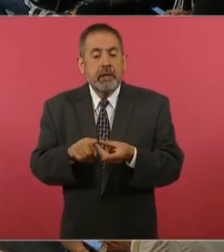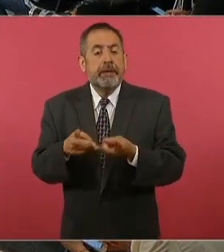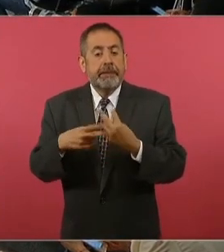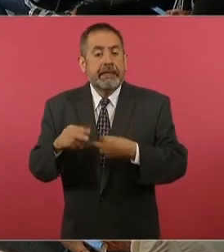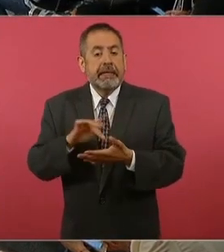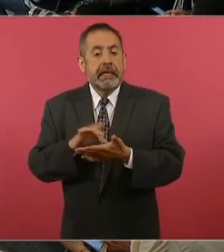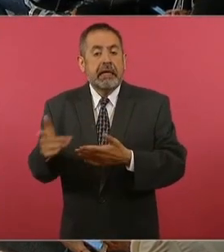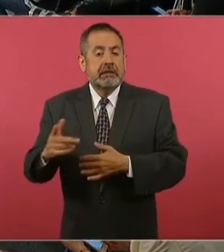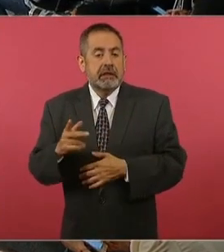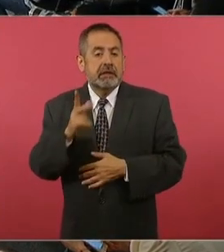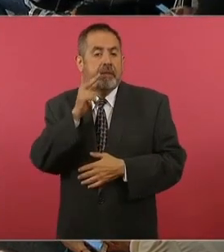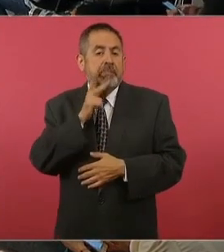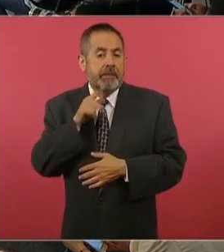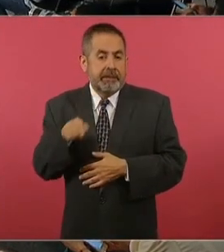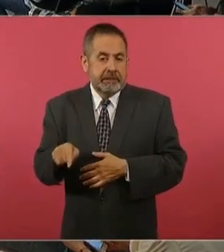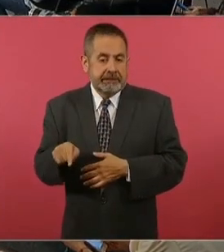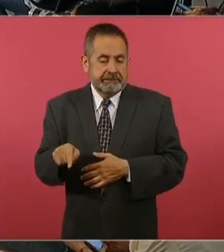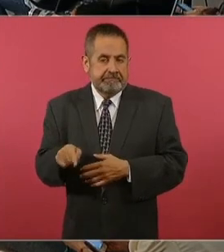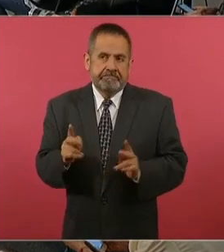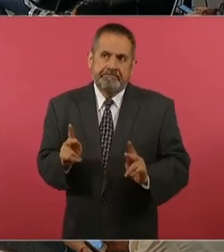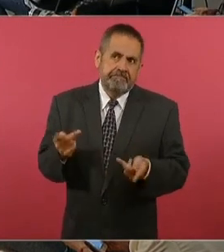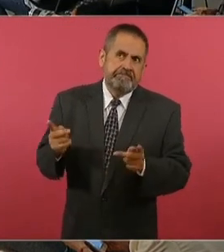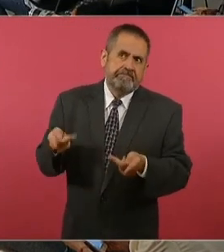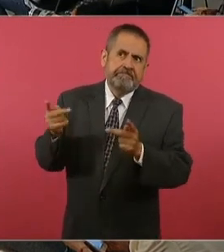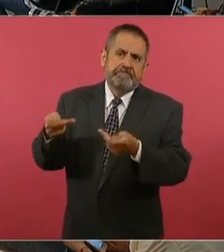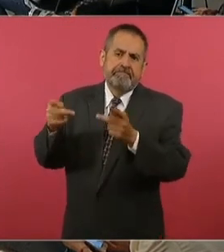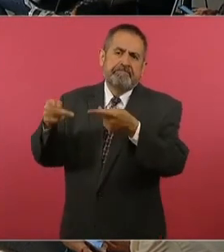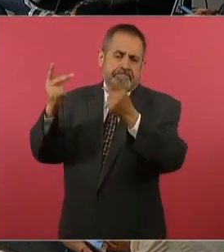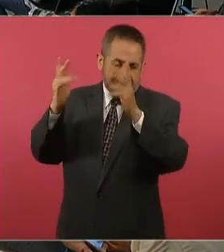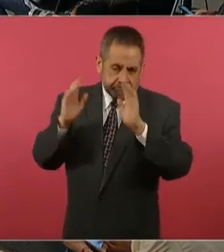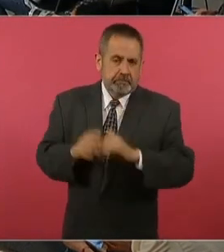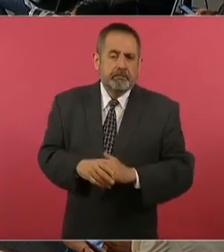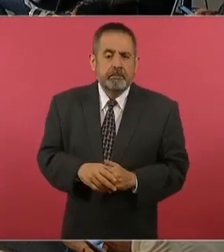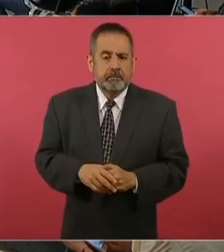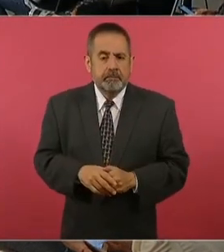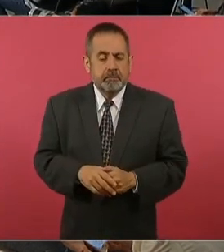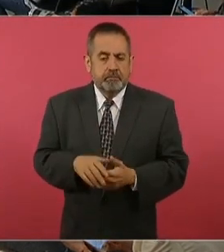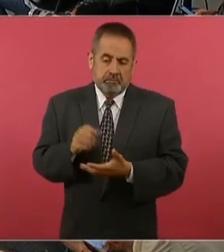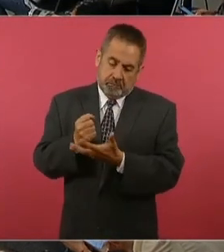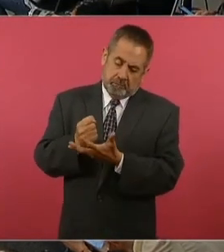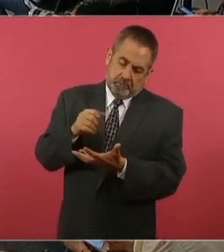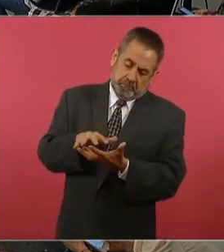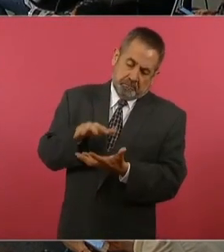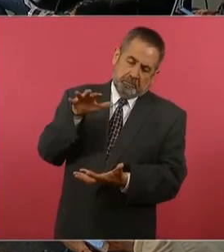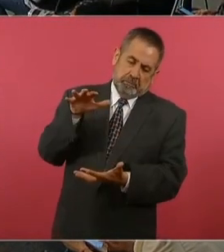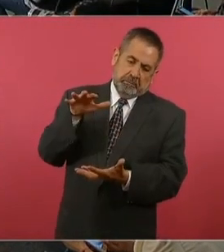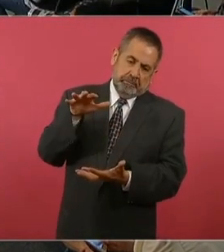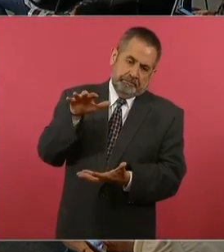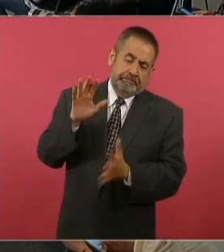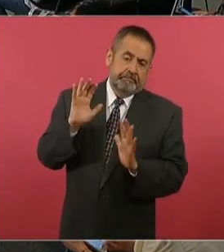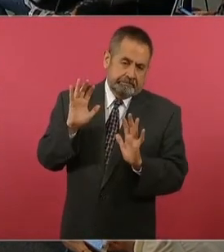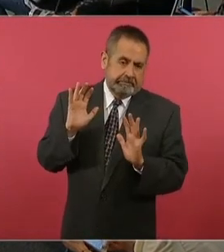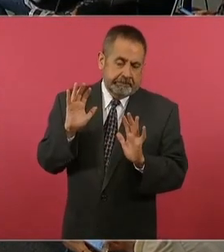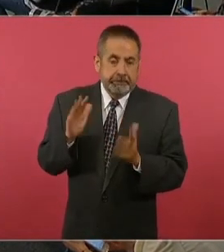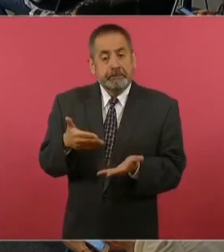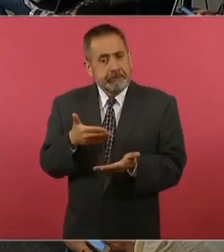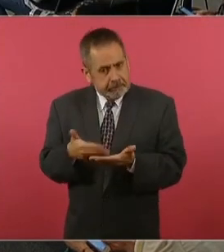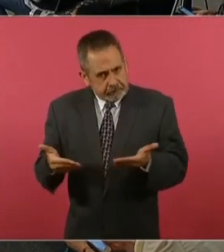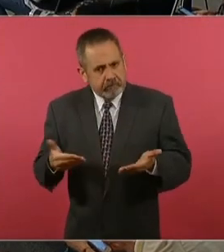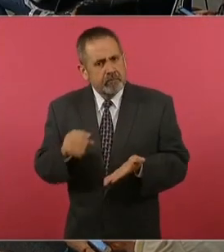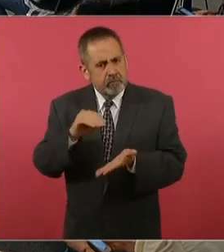petróleo, de la venta del petróleo. Ahora, de todas maneras, se